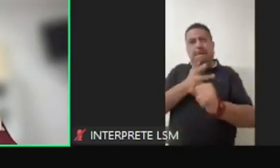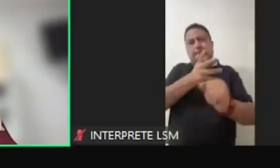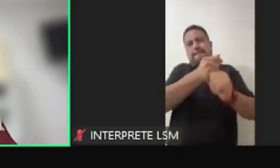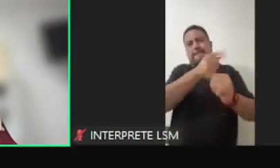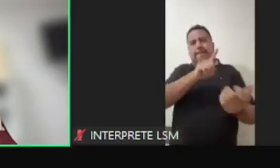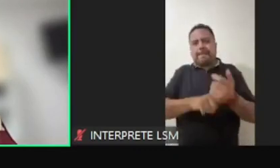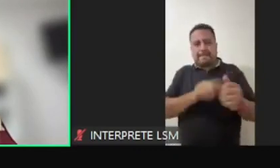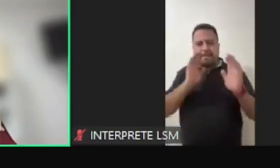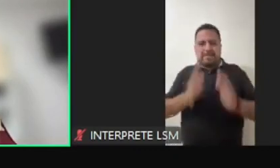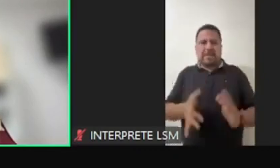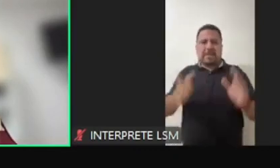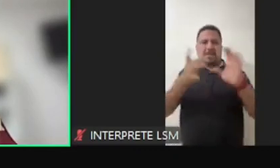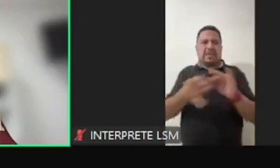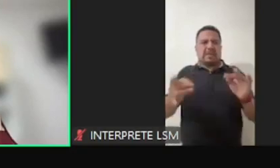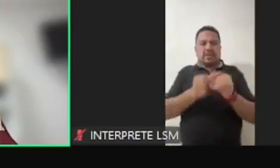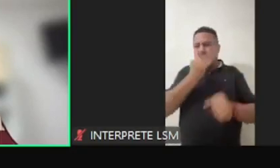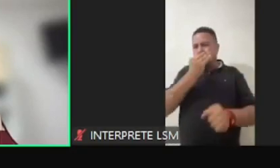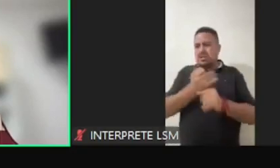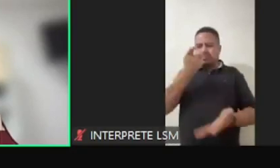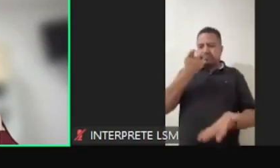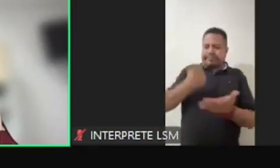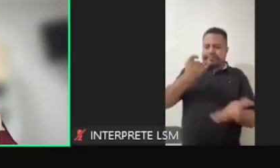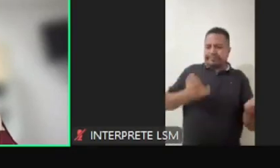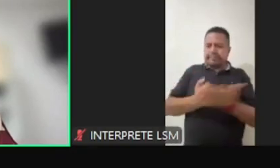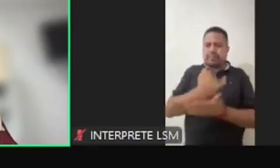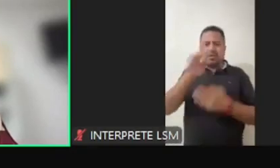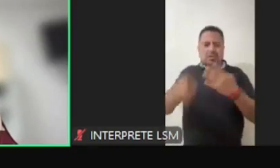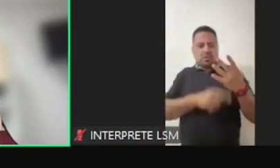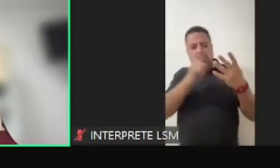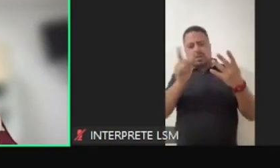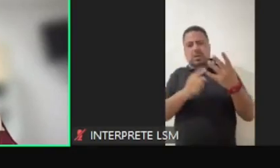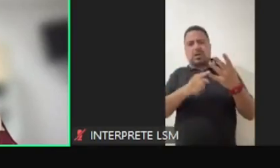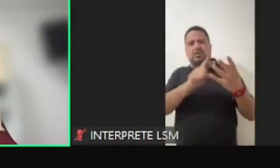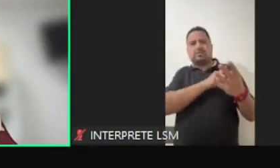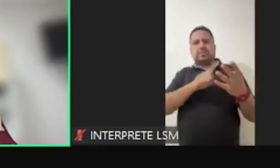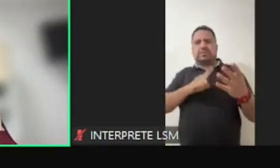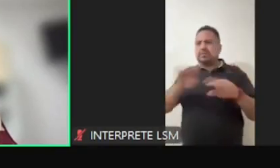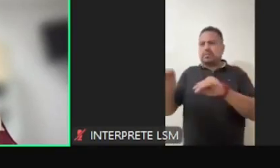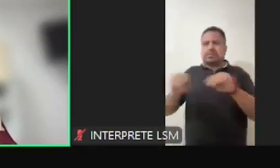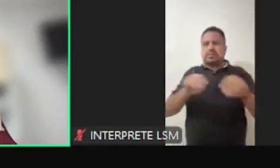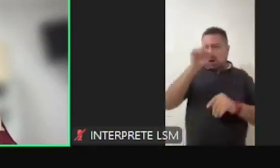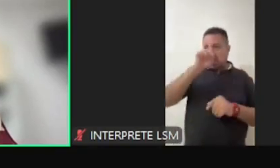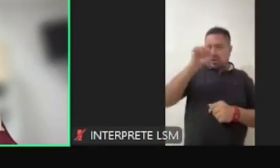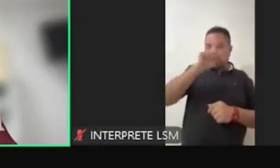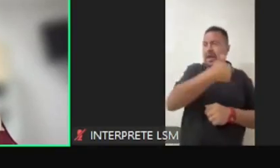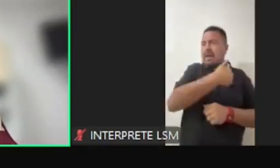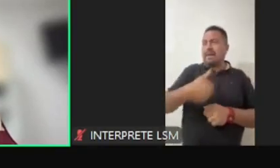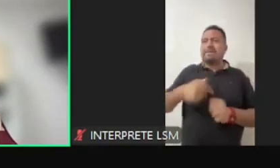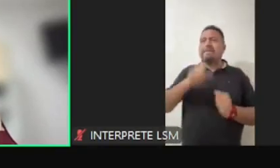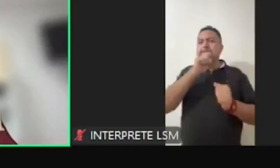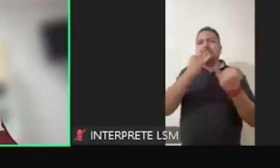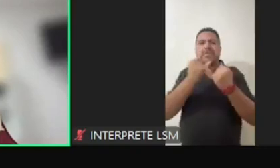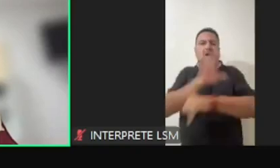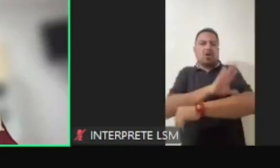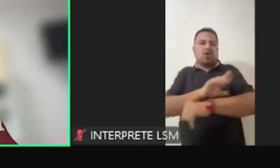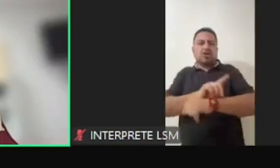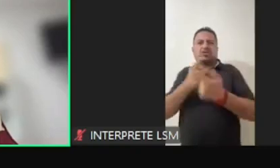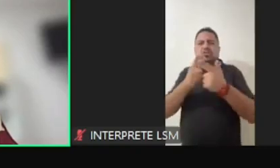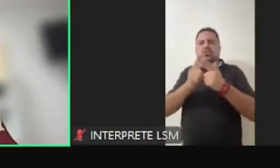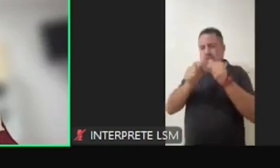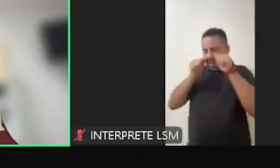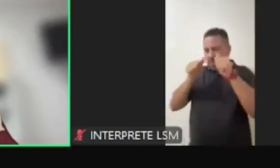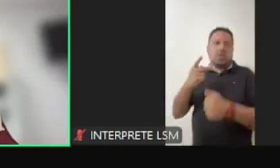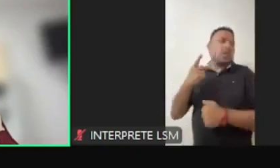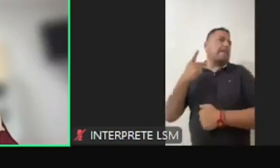términos precisados en la presente sentencia cuarto se vincula a la consejera presidenta así como la coordinación de lo contencioso